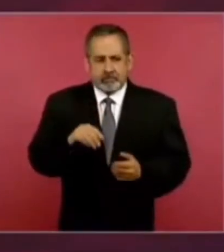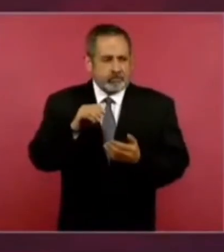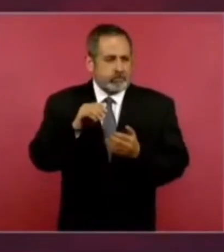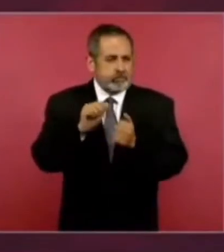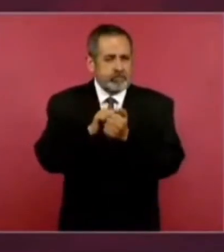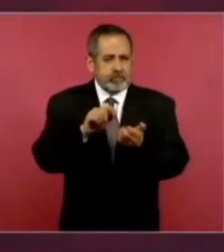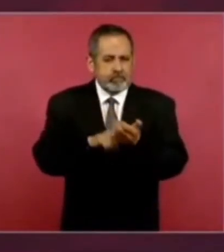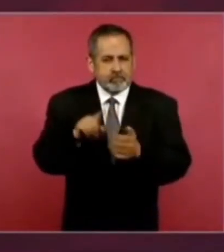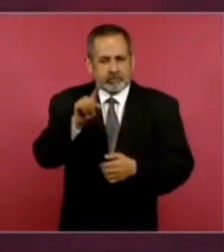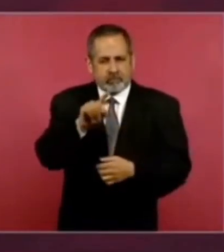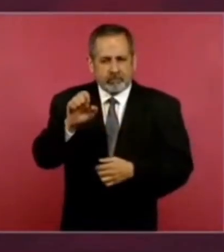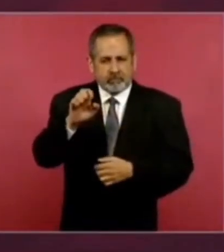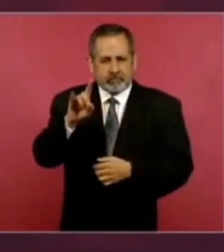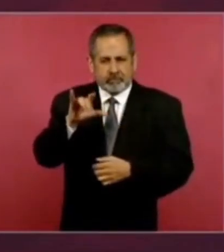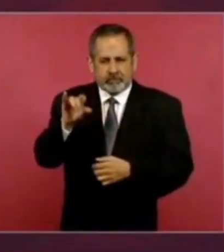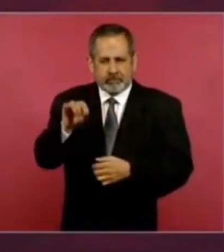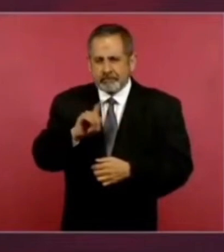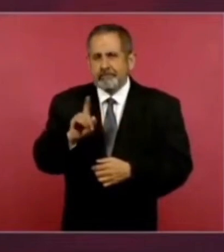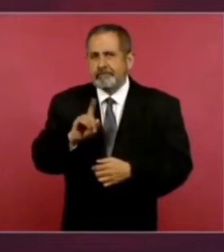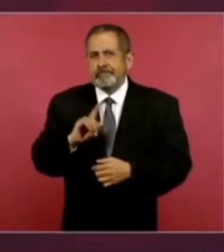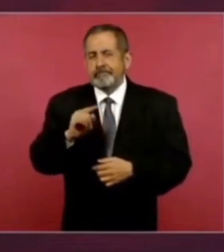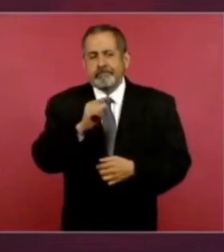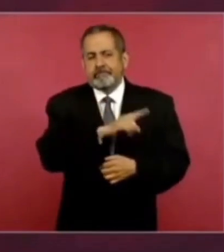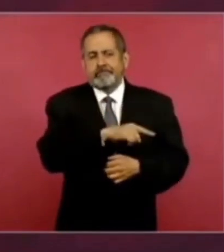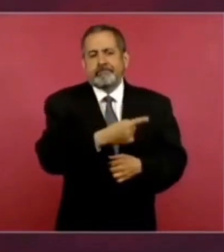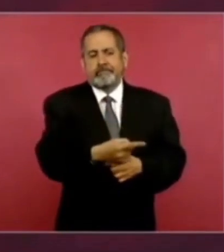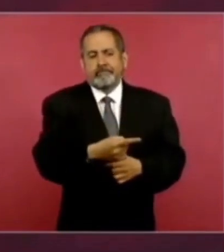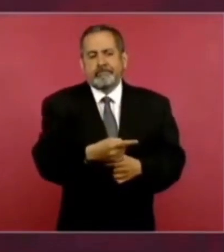emproblemada esa empresa.